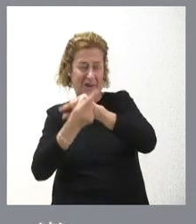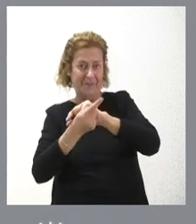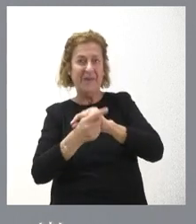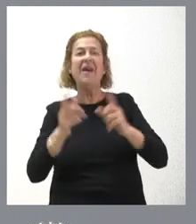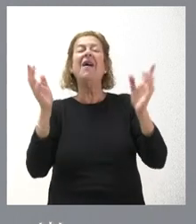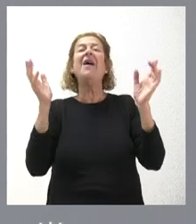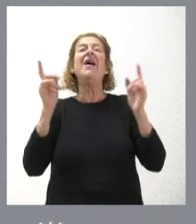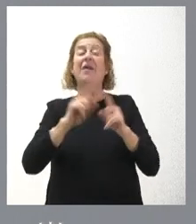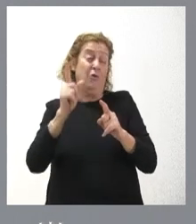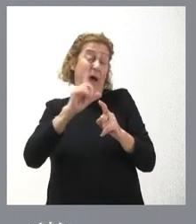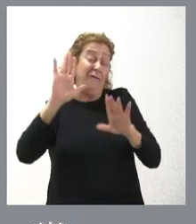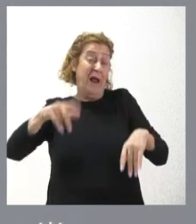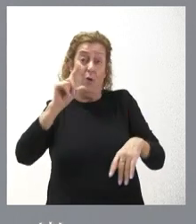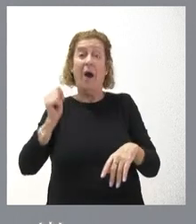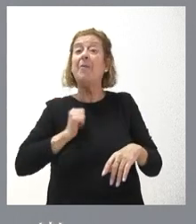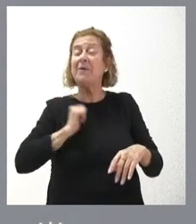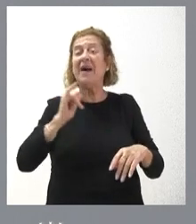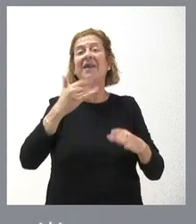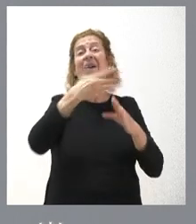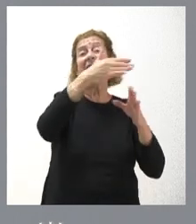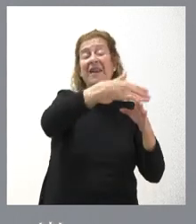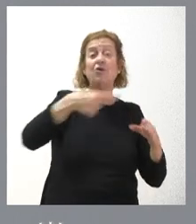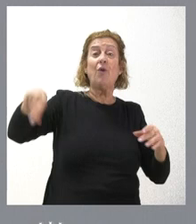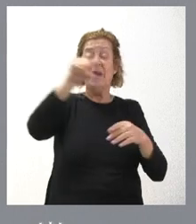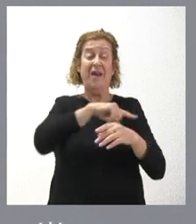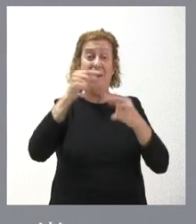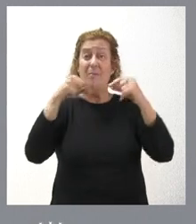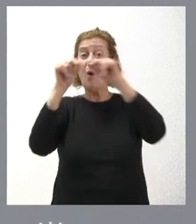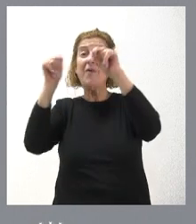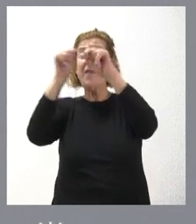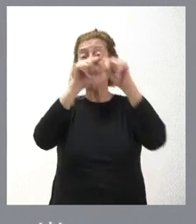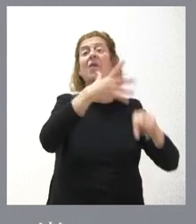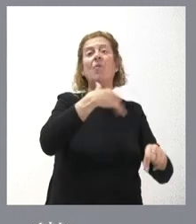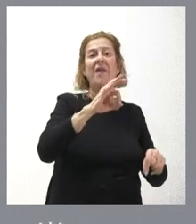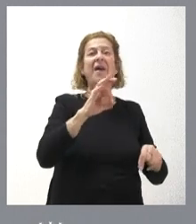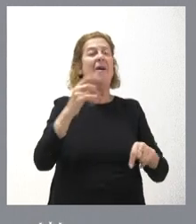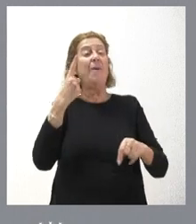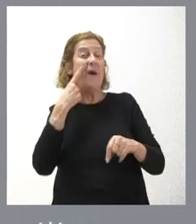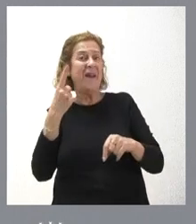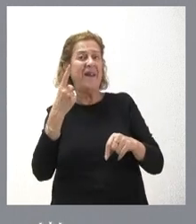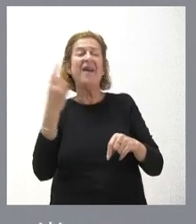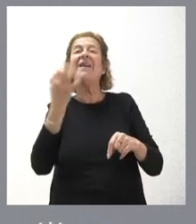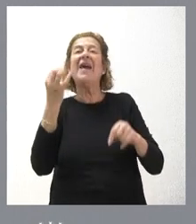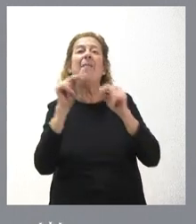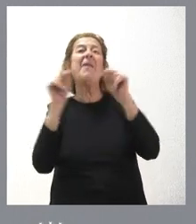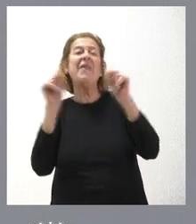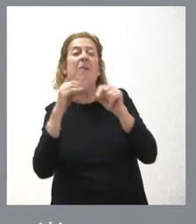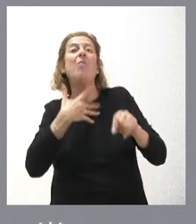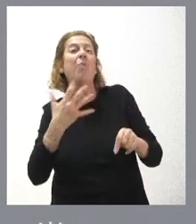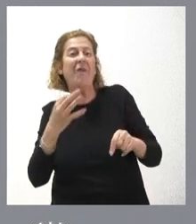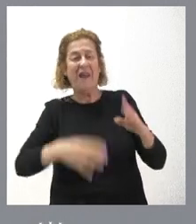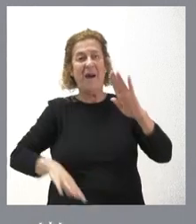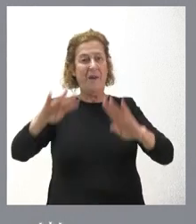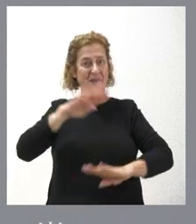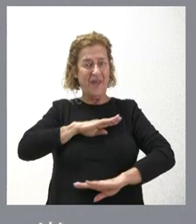se han aprovechado y en el caso del resto de las provincias pues lógicamente poder analizar En qué medida somos capaces de